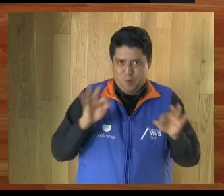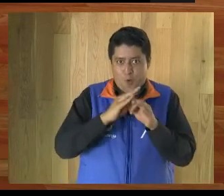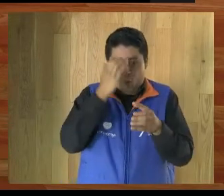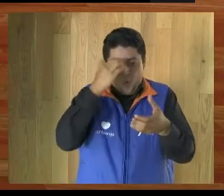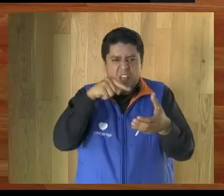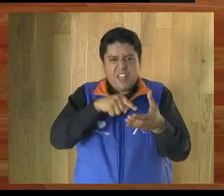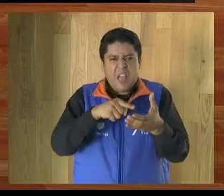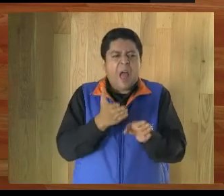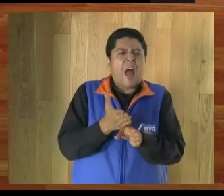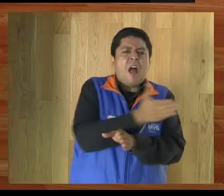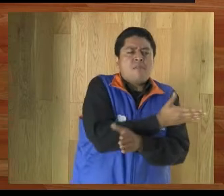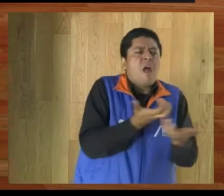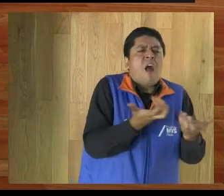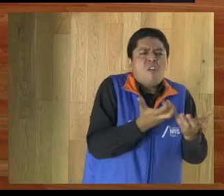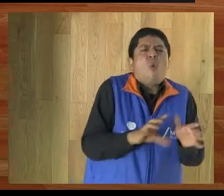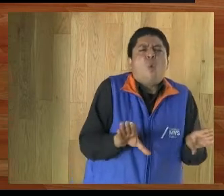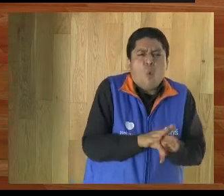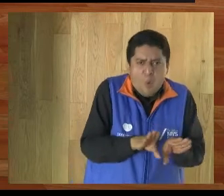Y